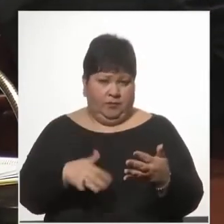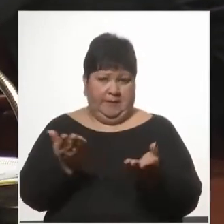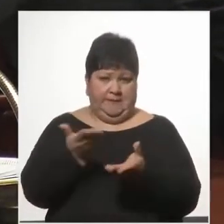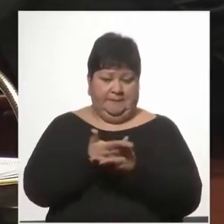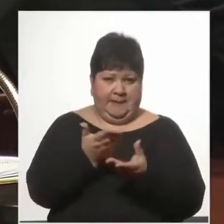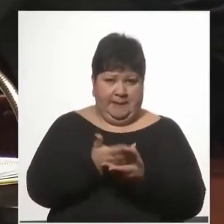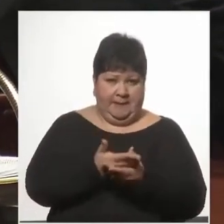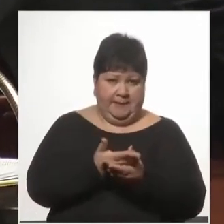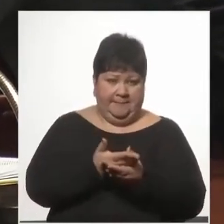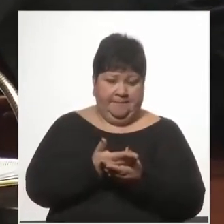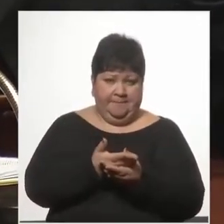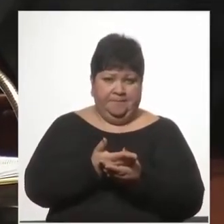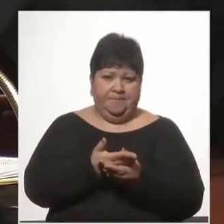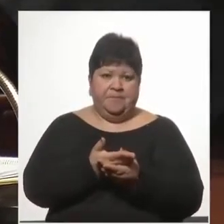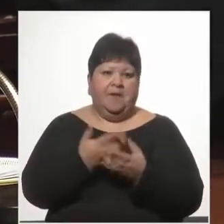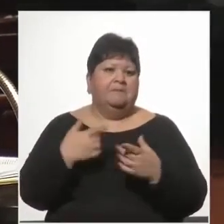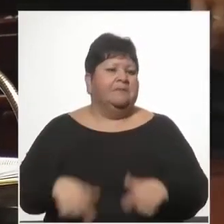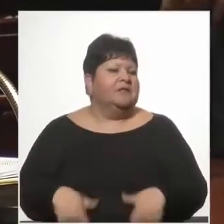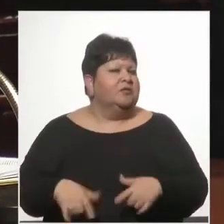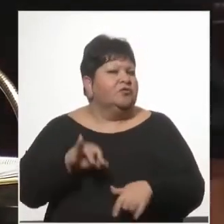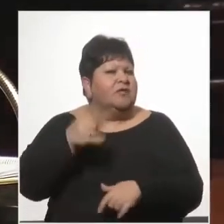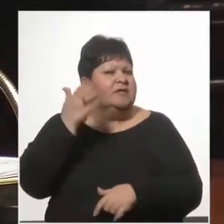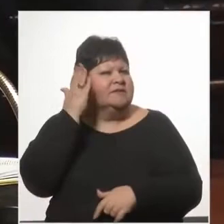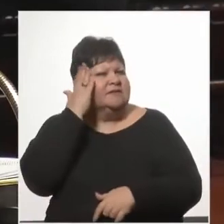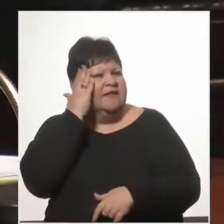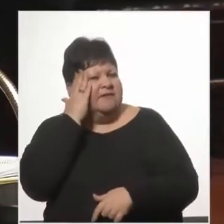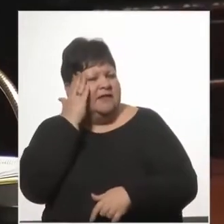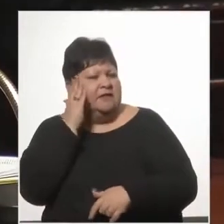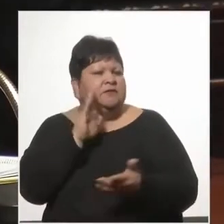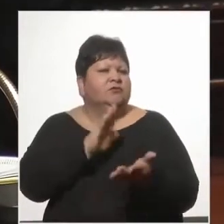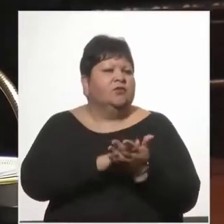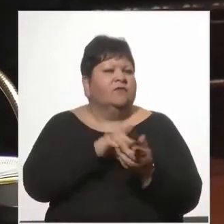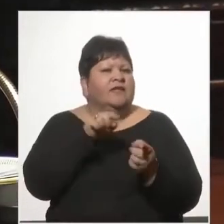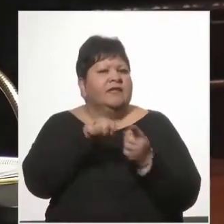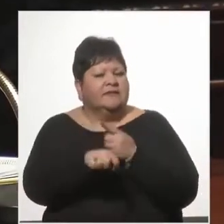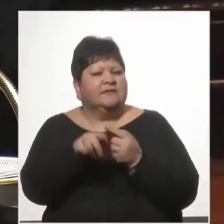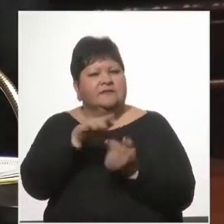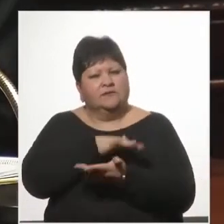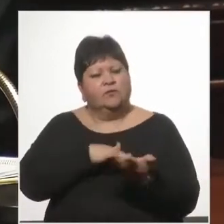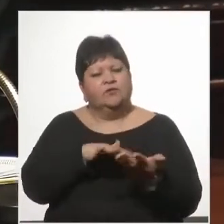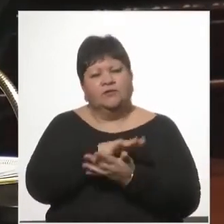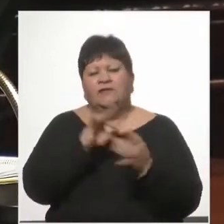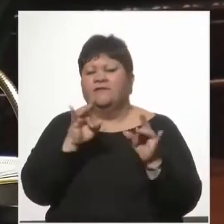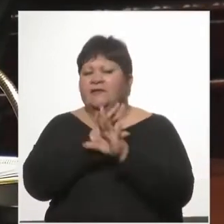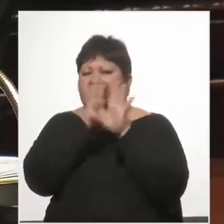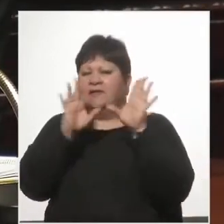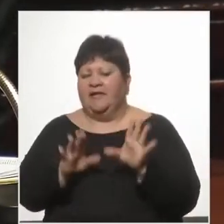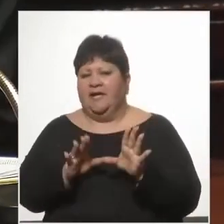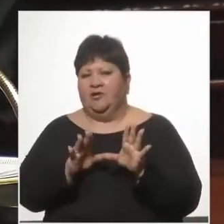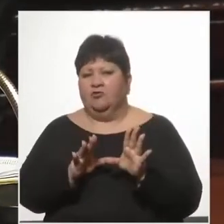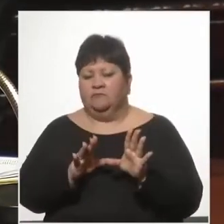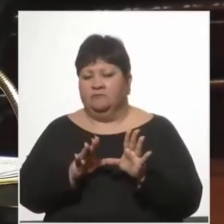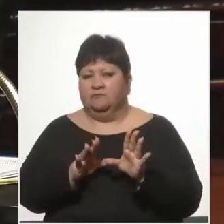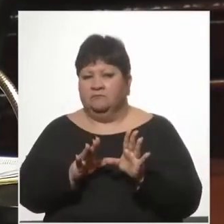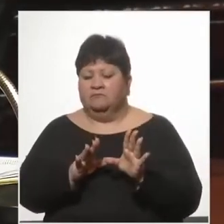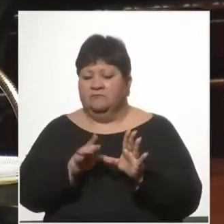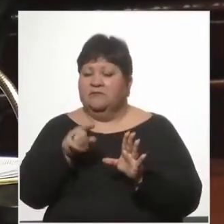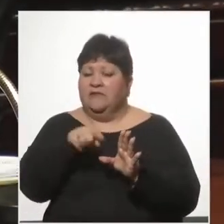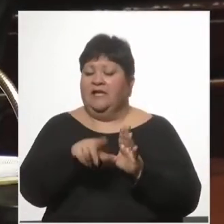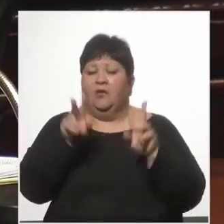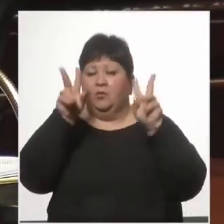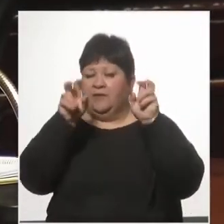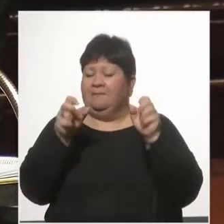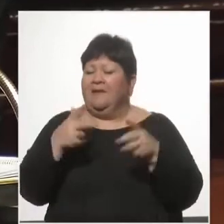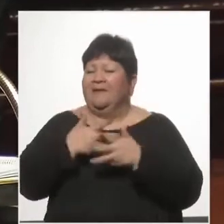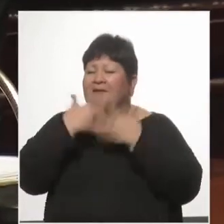el ministro ya estaba alertado un poco de esas consideraciones y tenía muy claro de que se trataba de un tema de